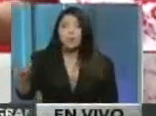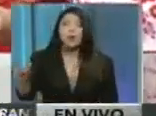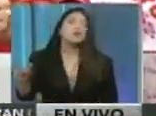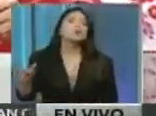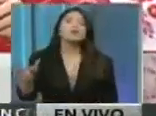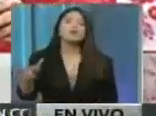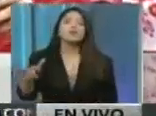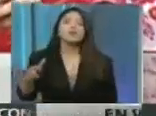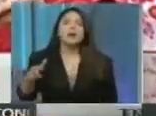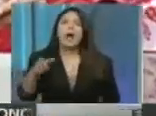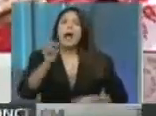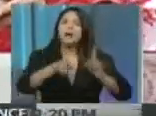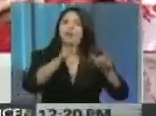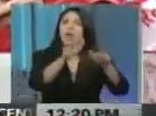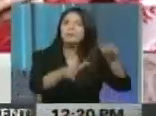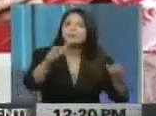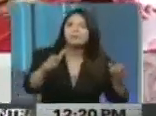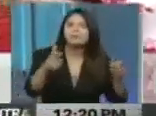se confundió,